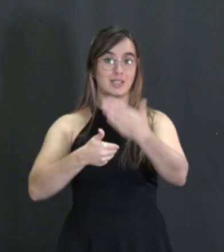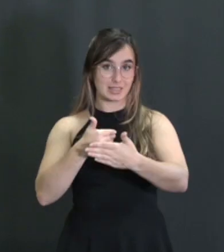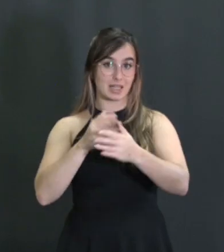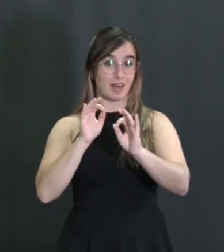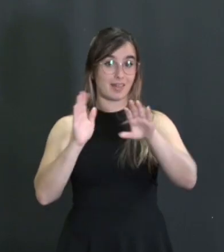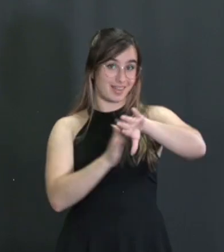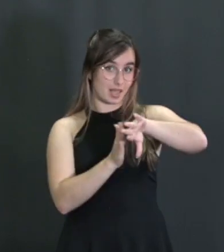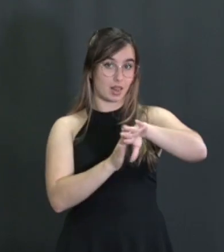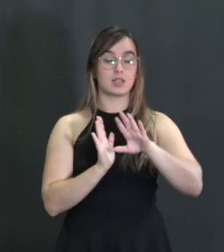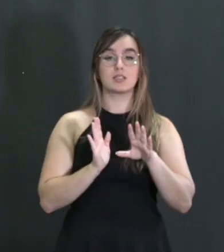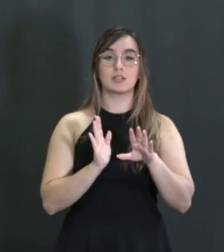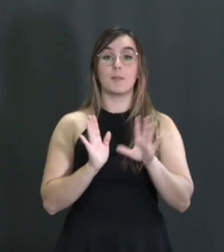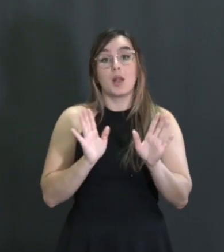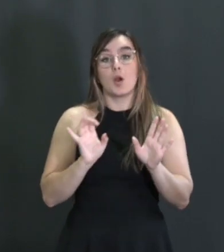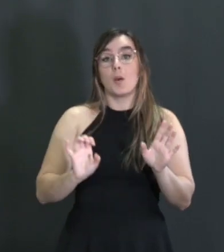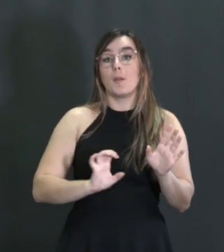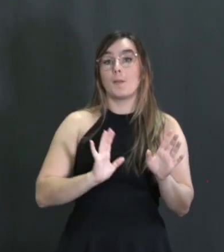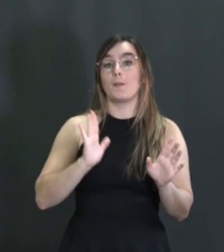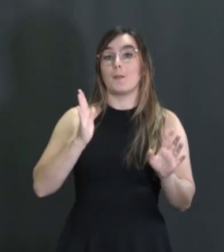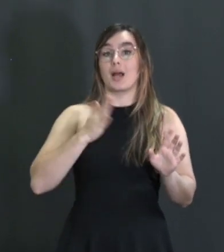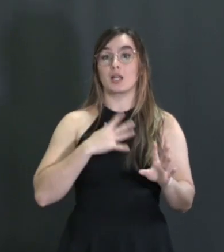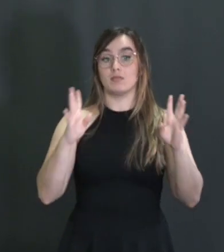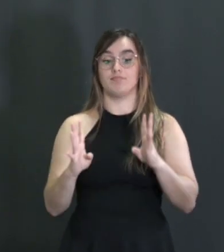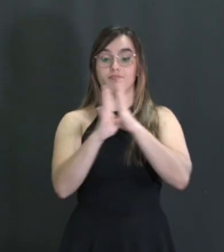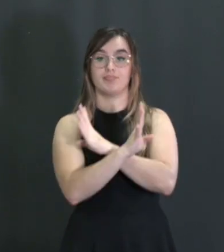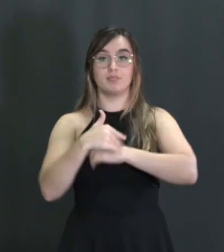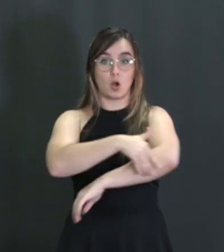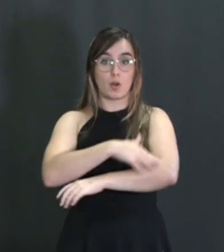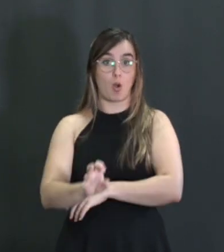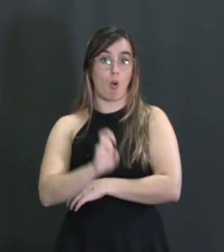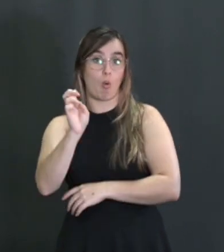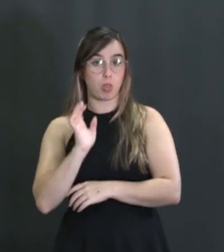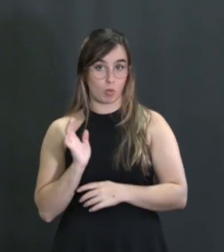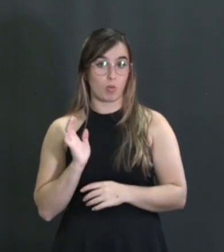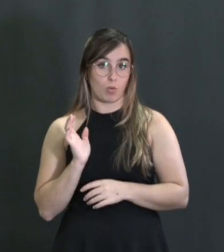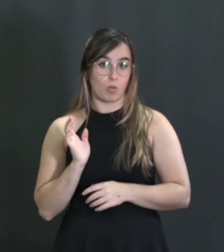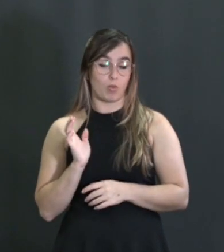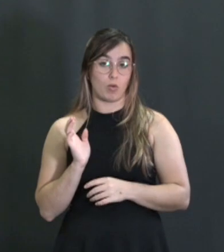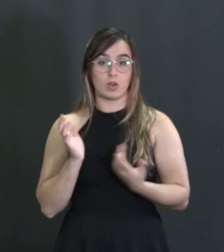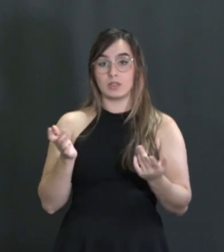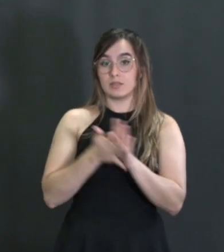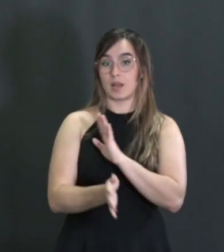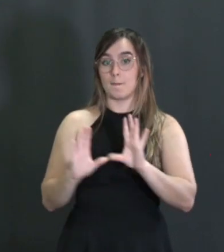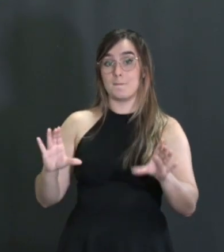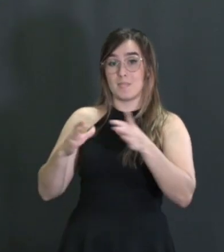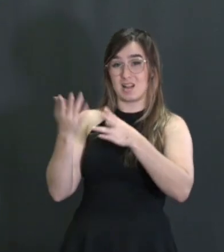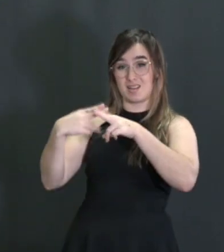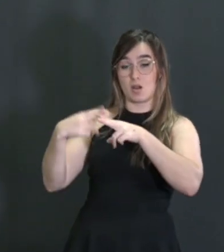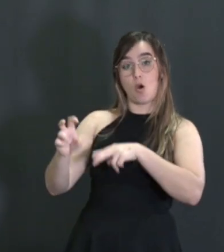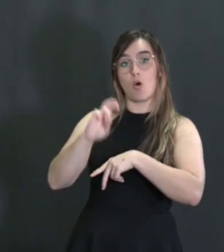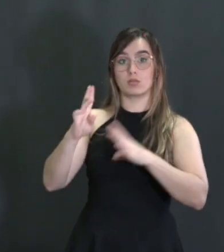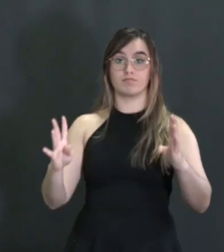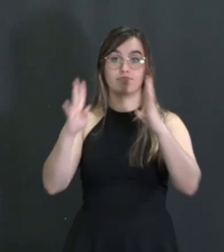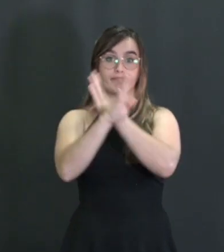izquierdas, pero mañana puede venir otro tipo de gobierno, otro tipo de partido que esté al mando del